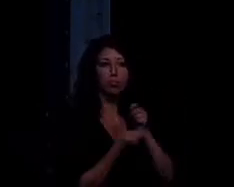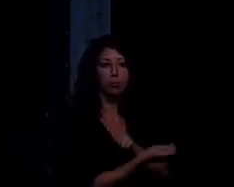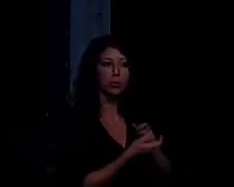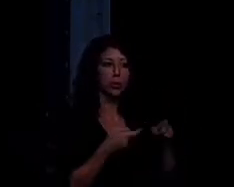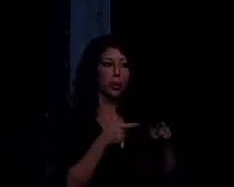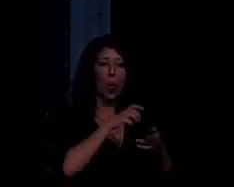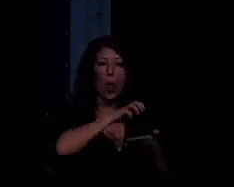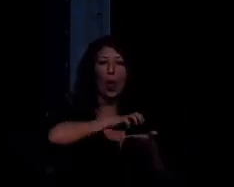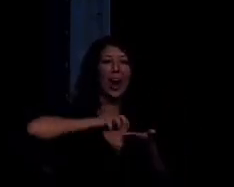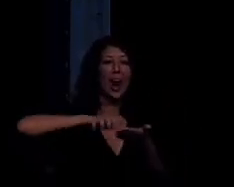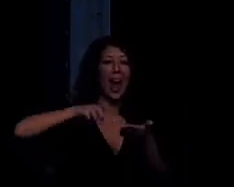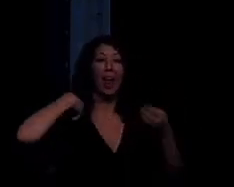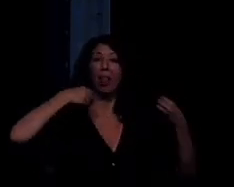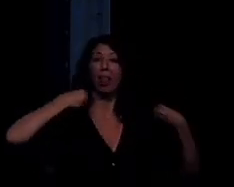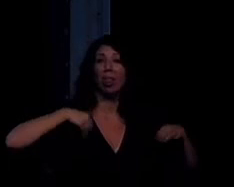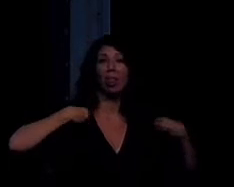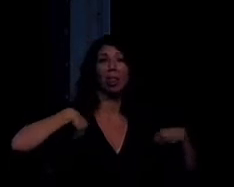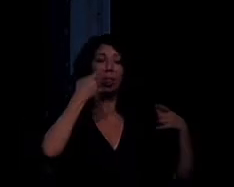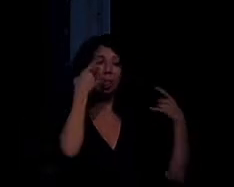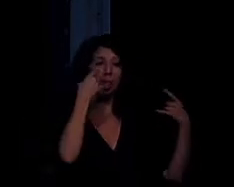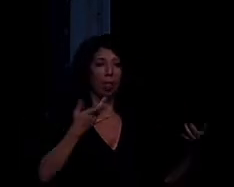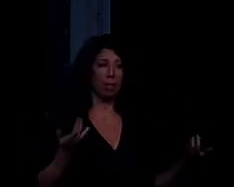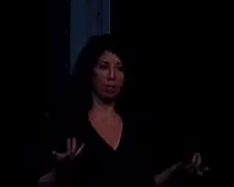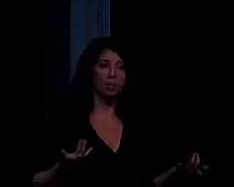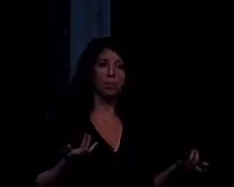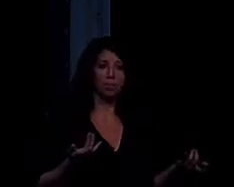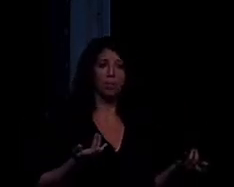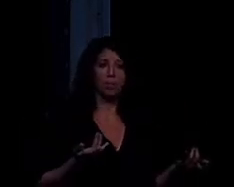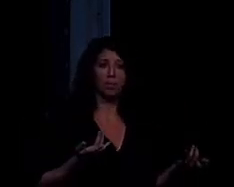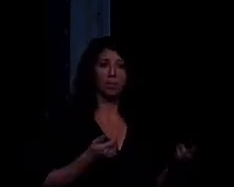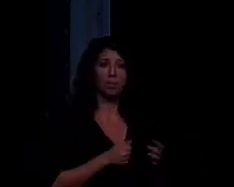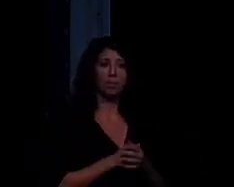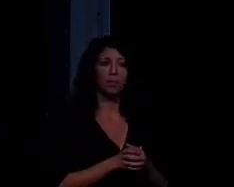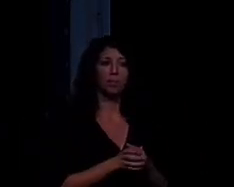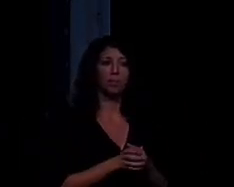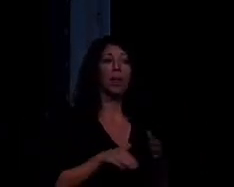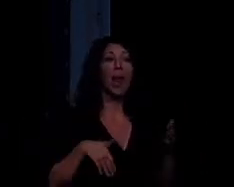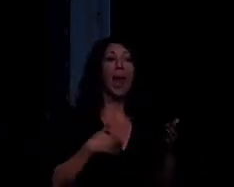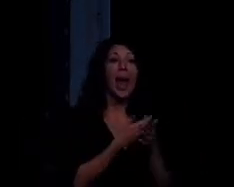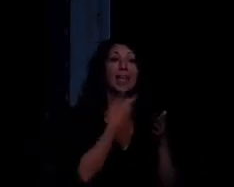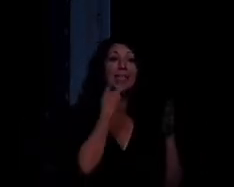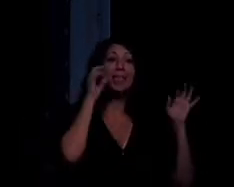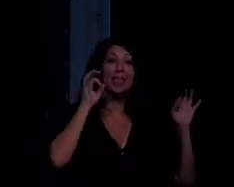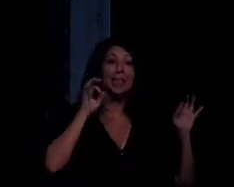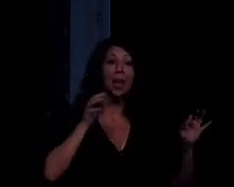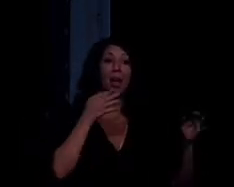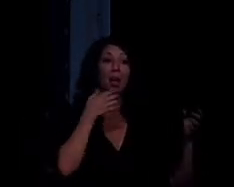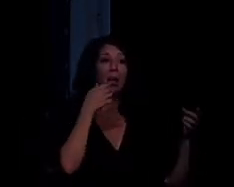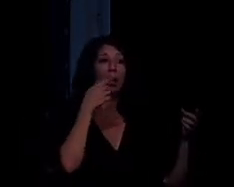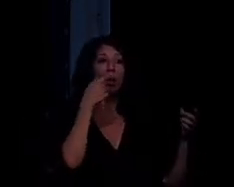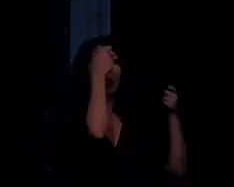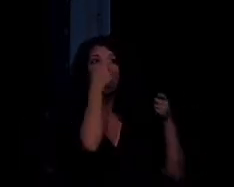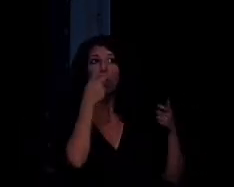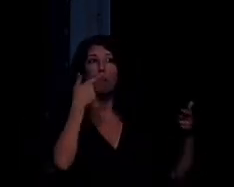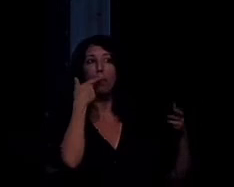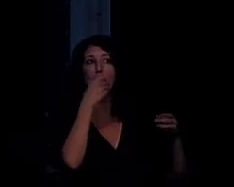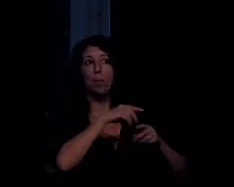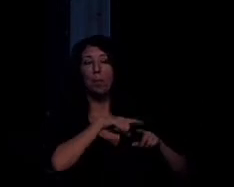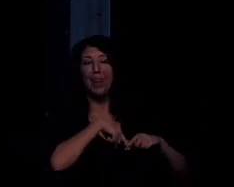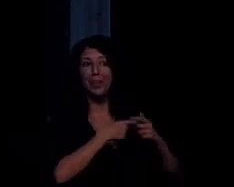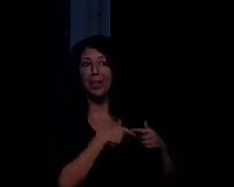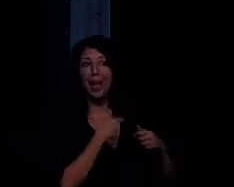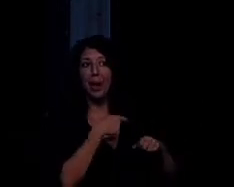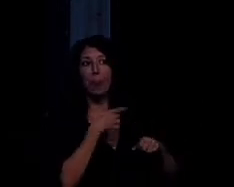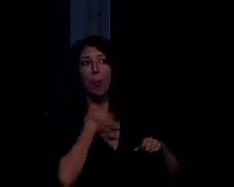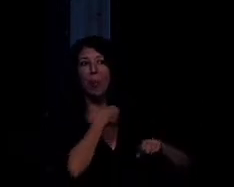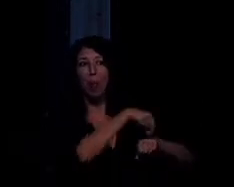en un relato de ocio, ¿no? E impide la excepción, impide de todas las maneras repensar el crimen en términos